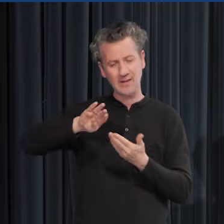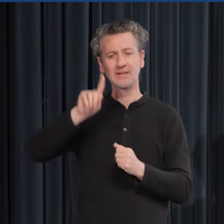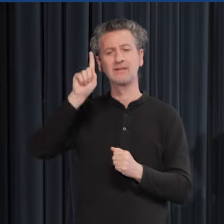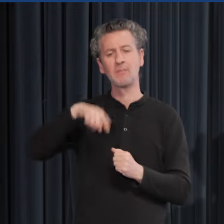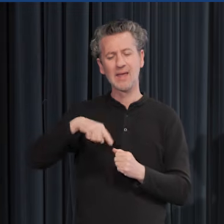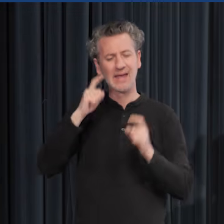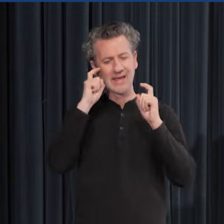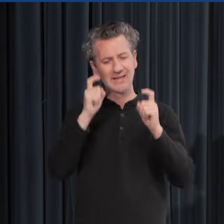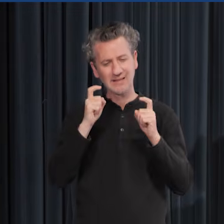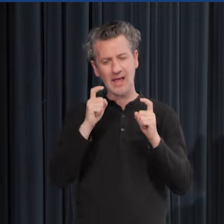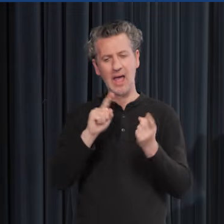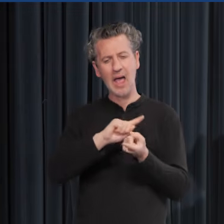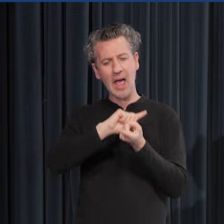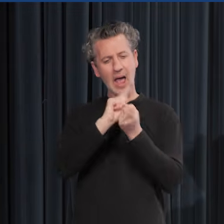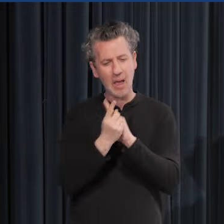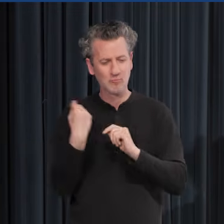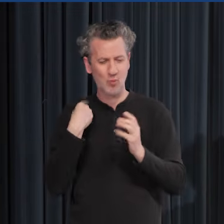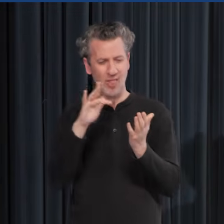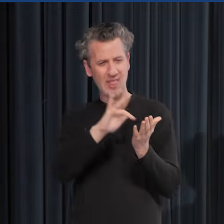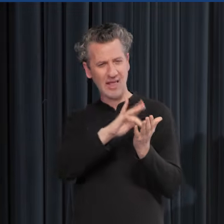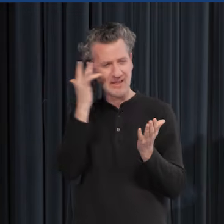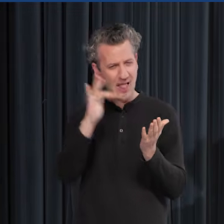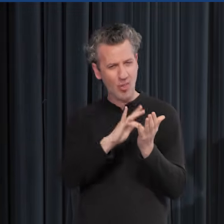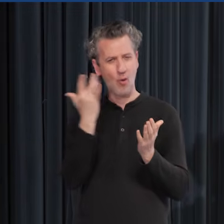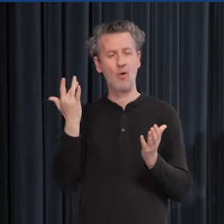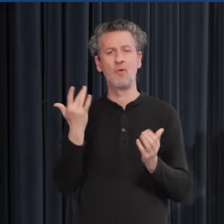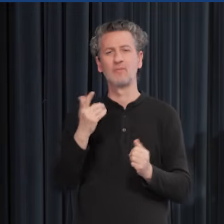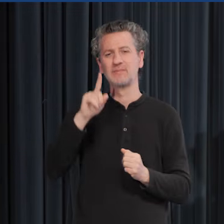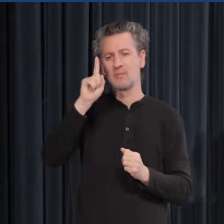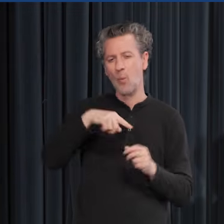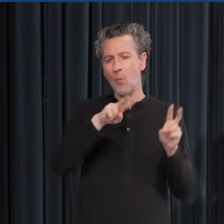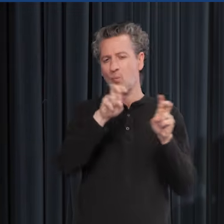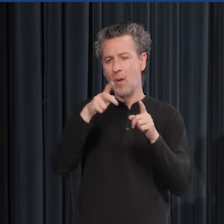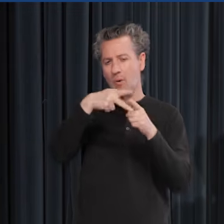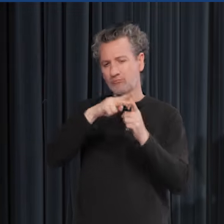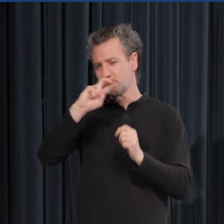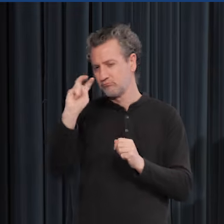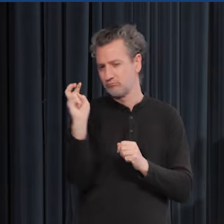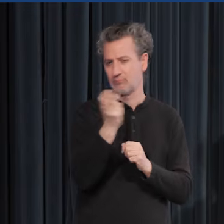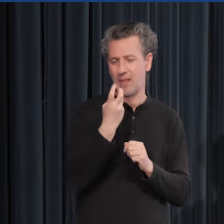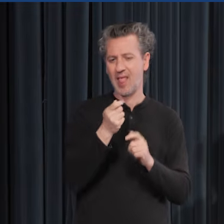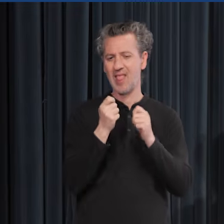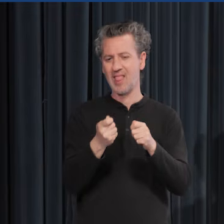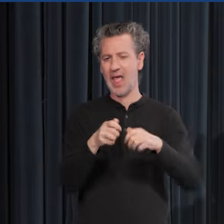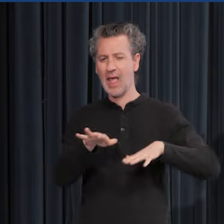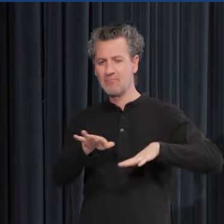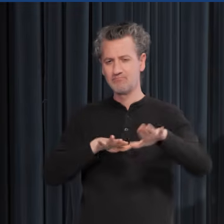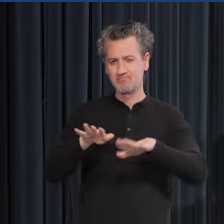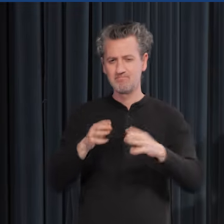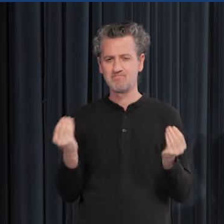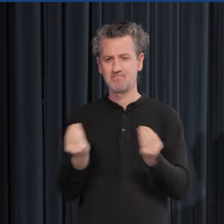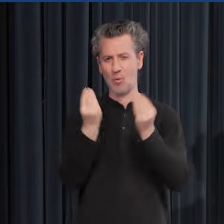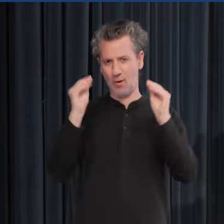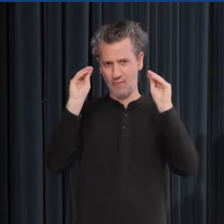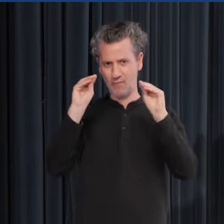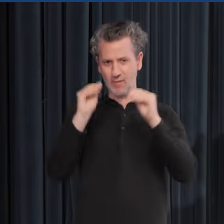meter estos cambios de digitalización, hay que empezar a introducir nuevos elementos que dinamicen la formación,